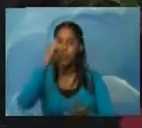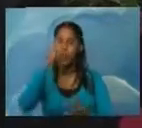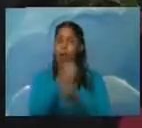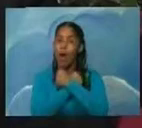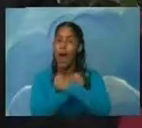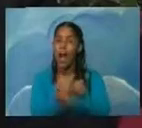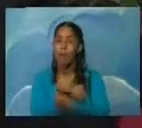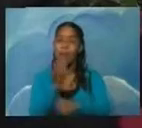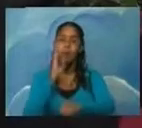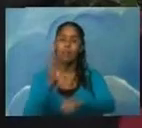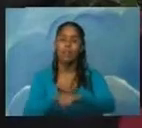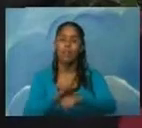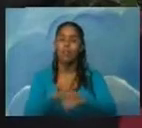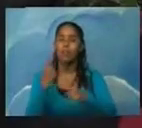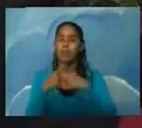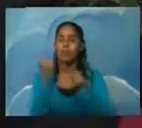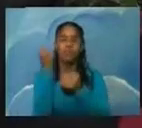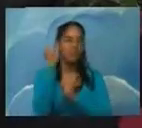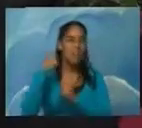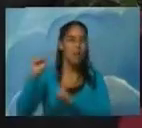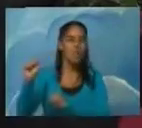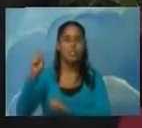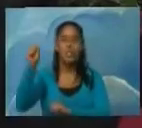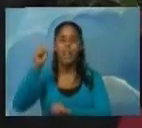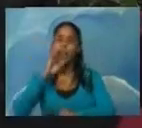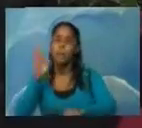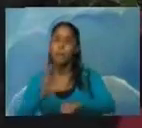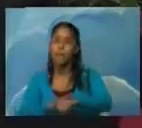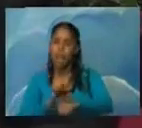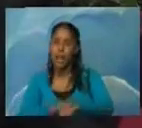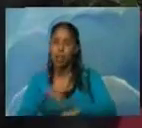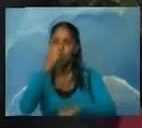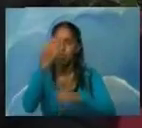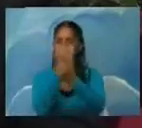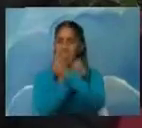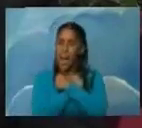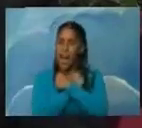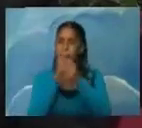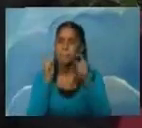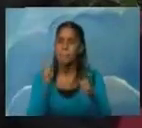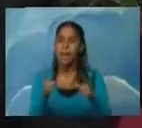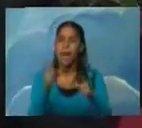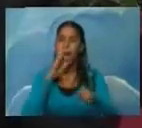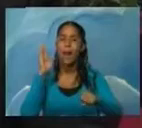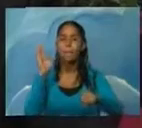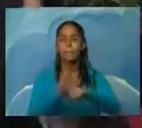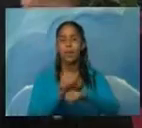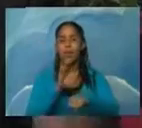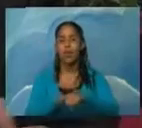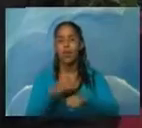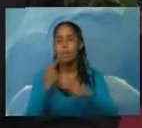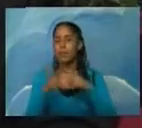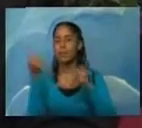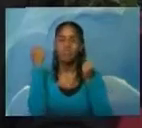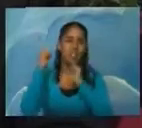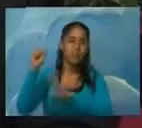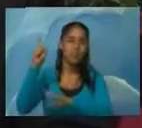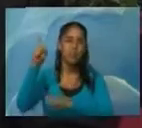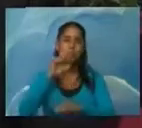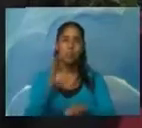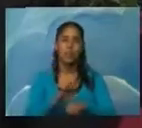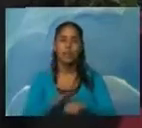pero aborrece el pecado. Dios nos ama a nosotros, Dios ama al pecador, pero aborrece